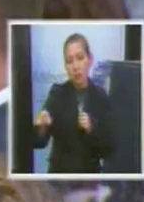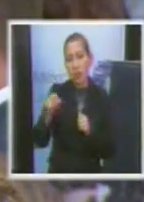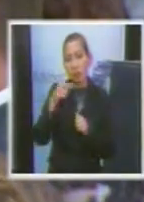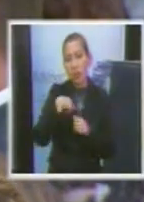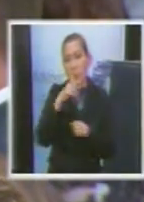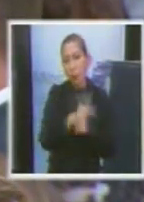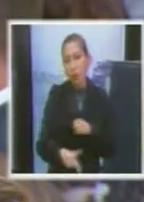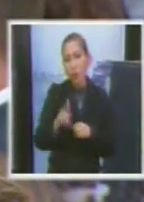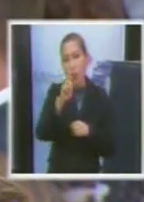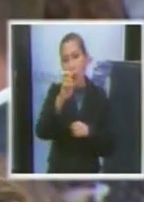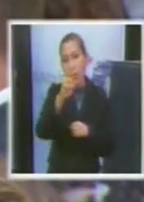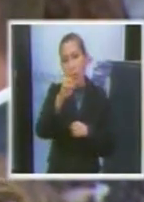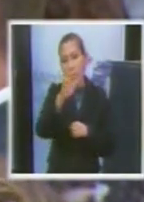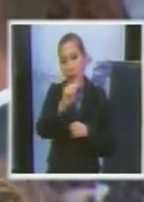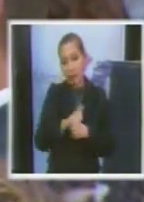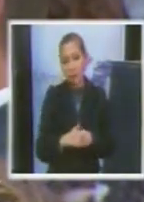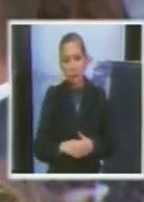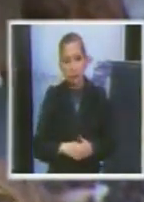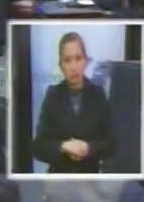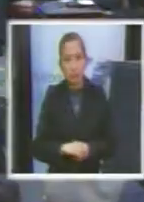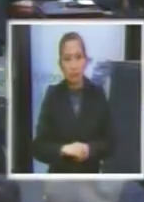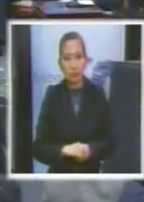el pueblo ucraniano.